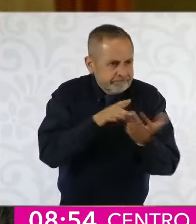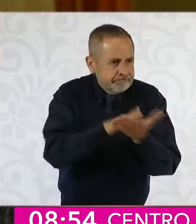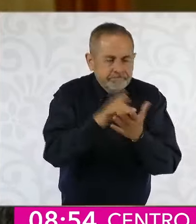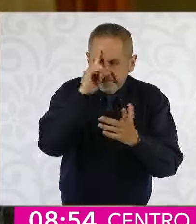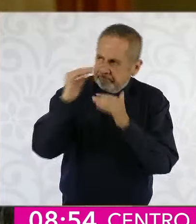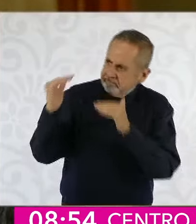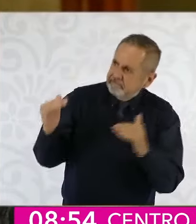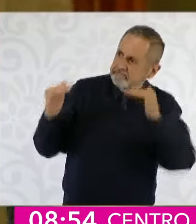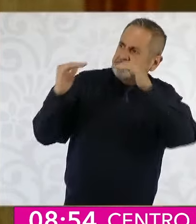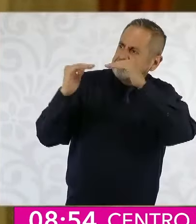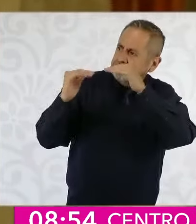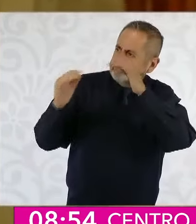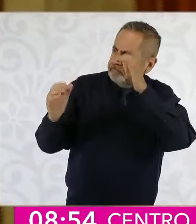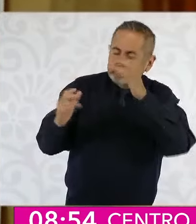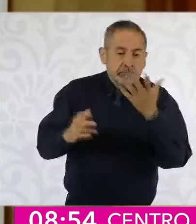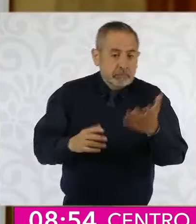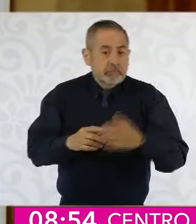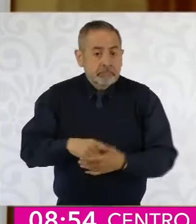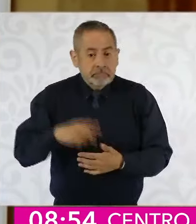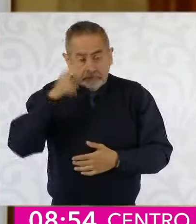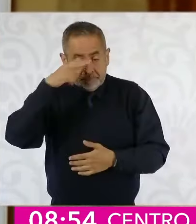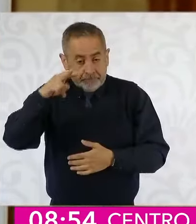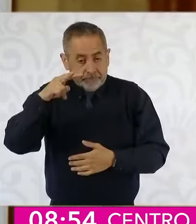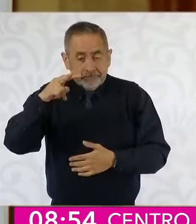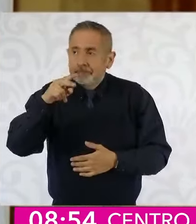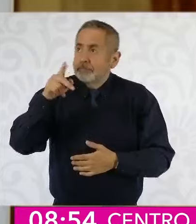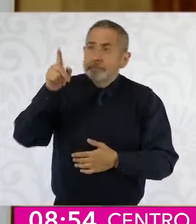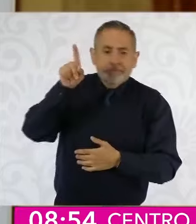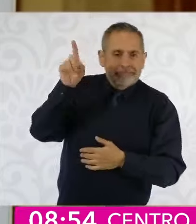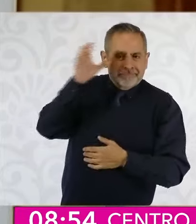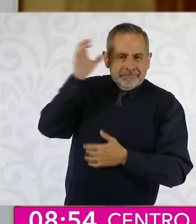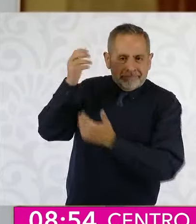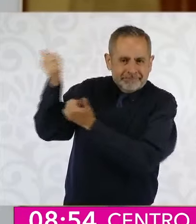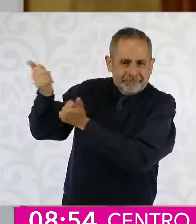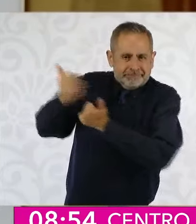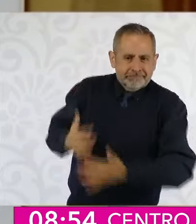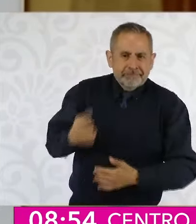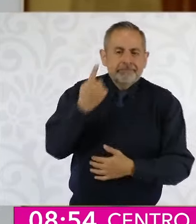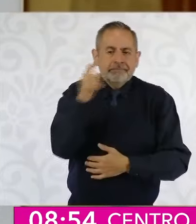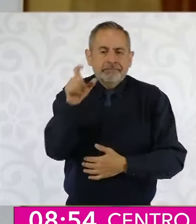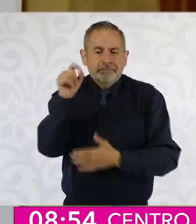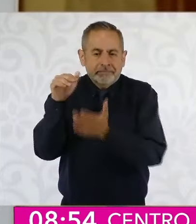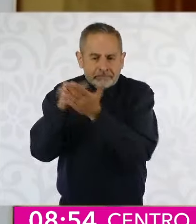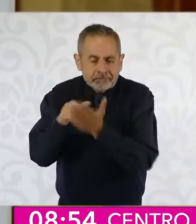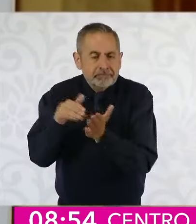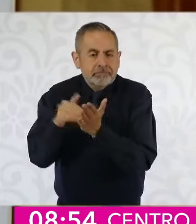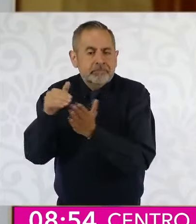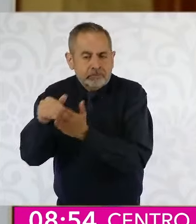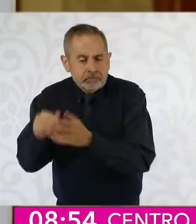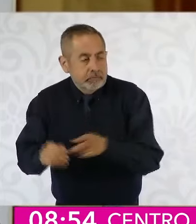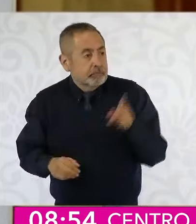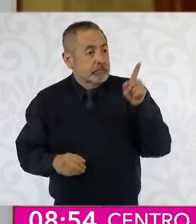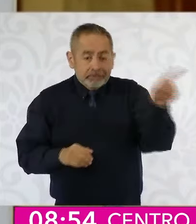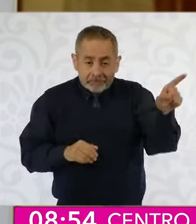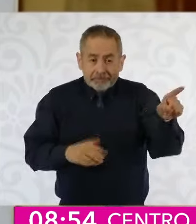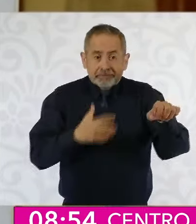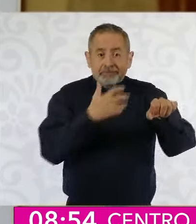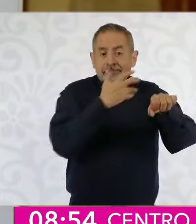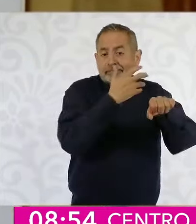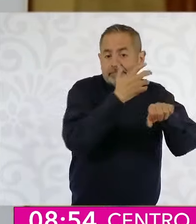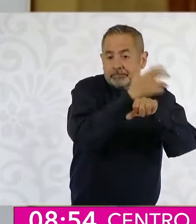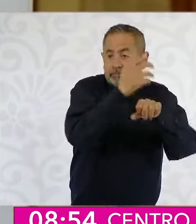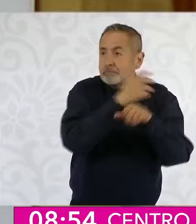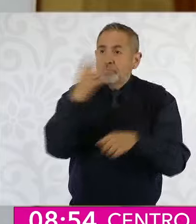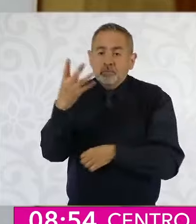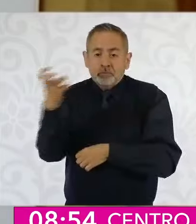China. México importa de China 120 mil millones de dólares. Estados Unidos importa de China